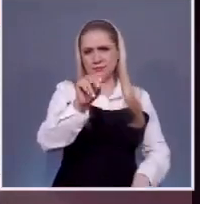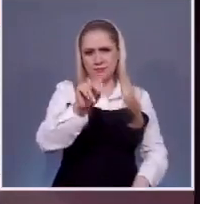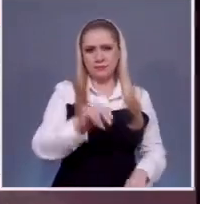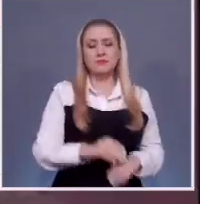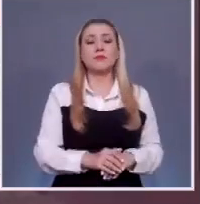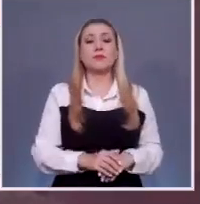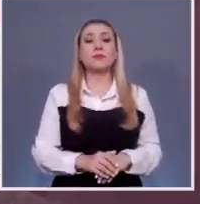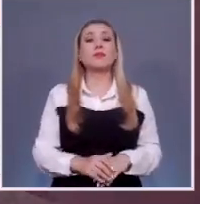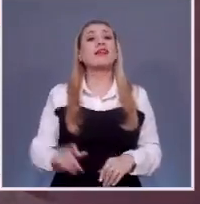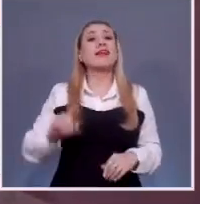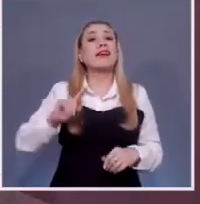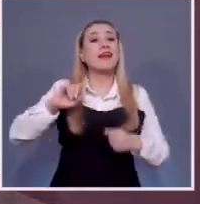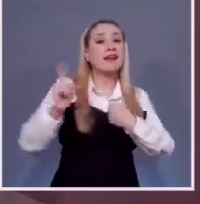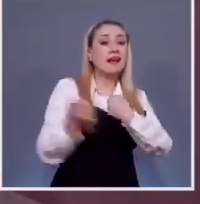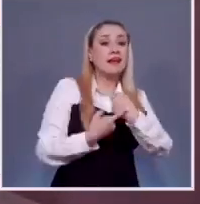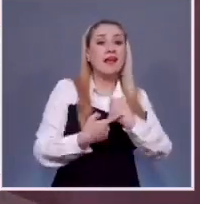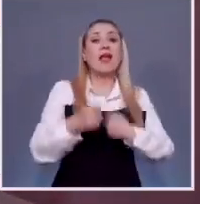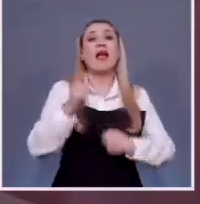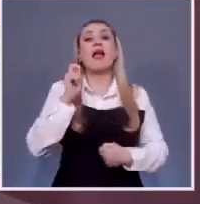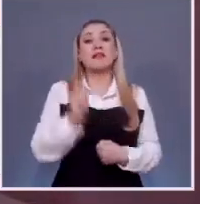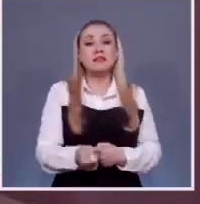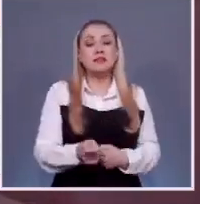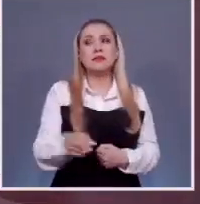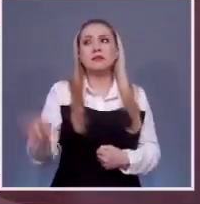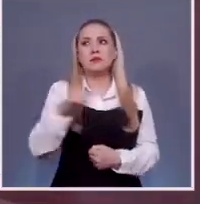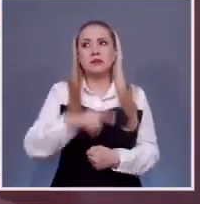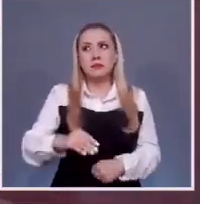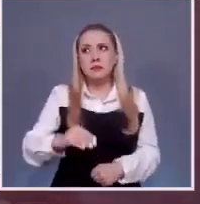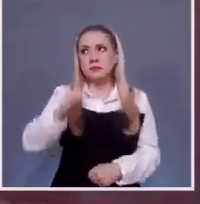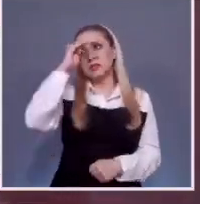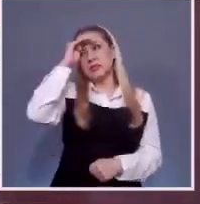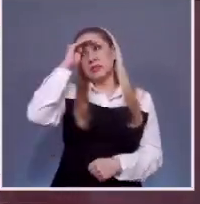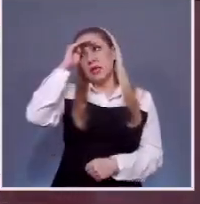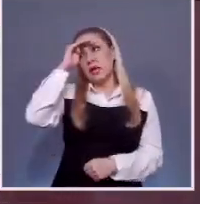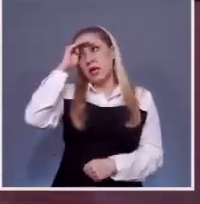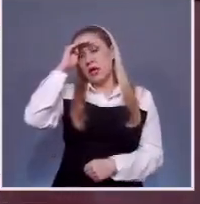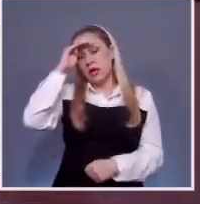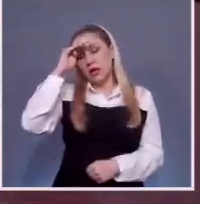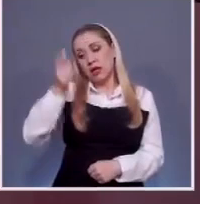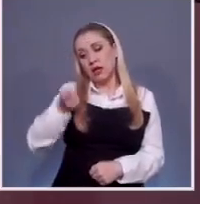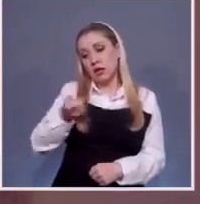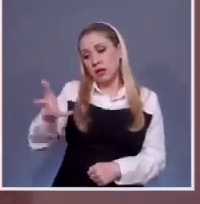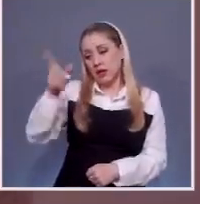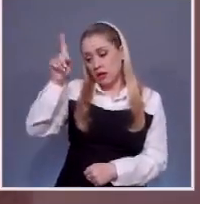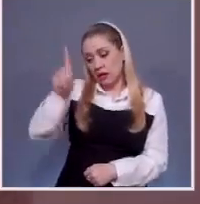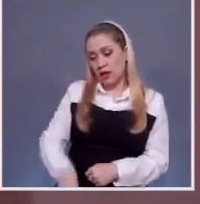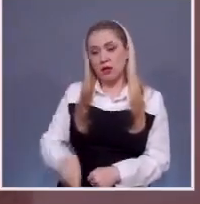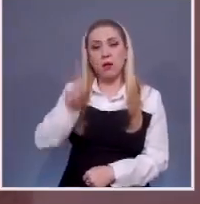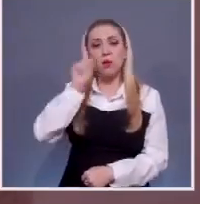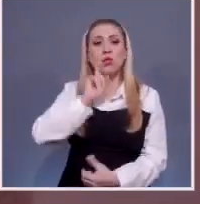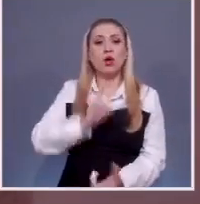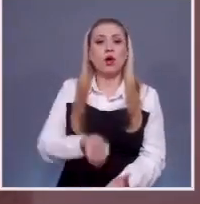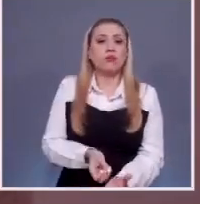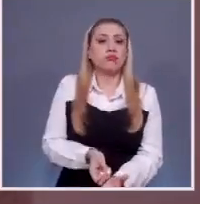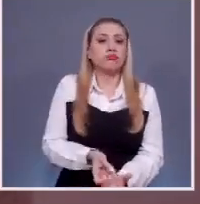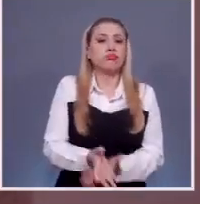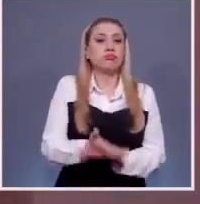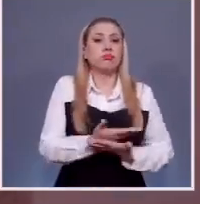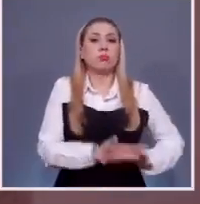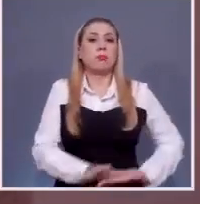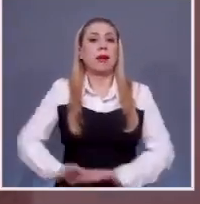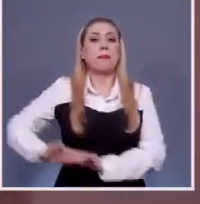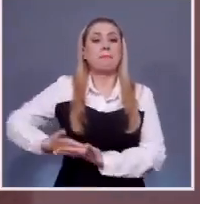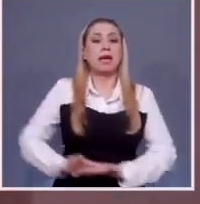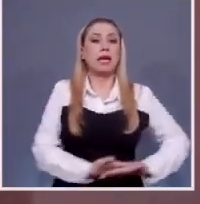un poco esta creencia o esta concepción de lo que es la reproducción, la maternidad, el embarazo, el parto, de lo que